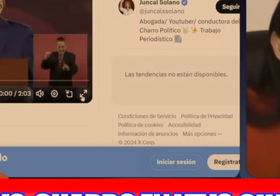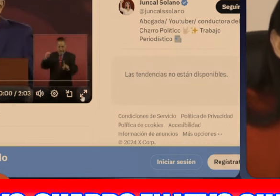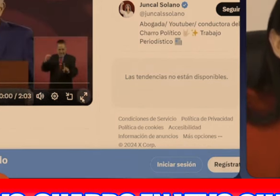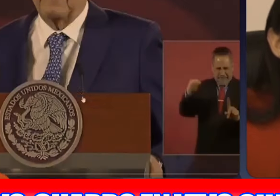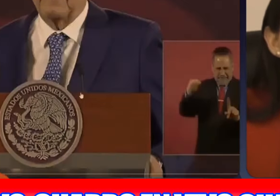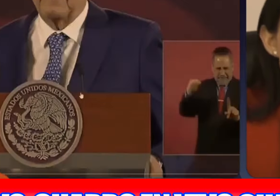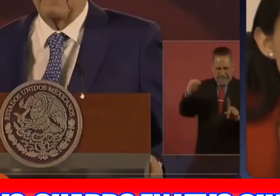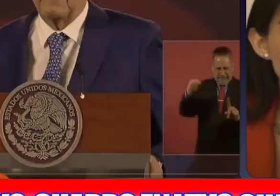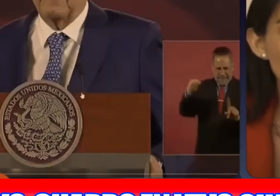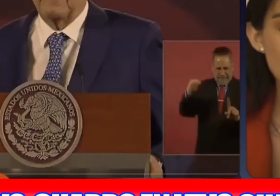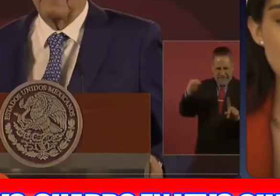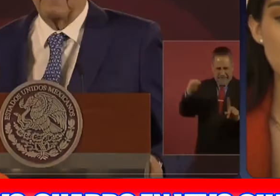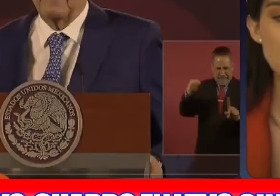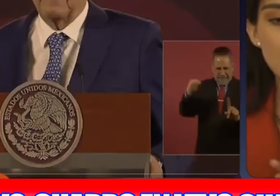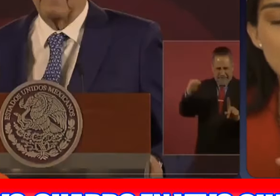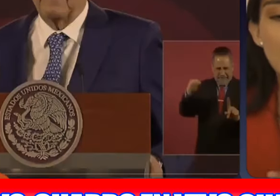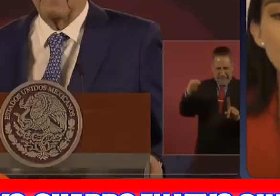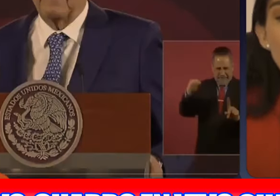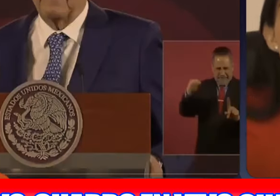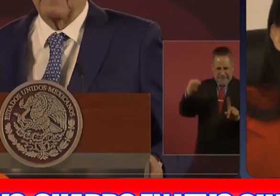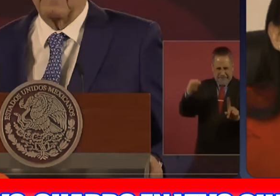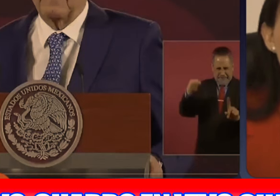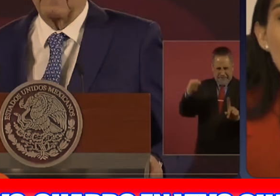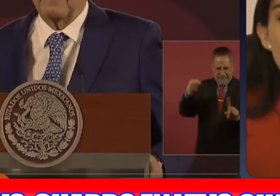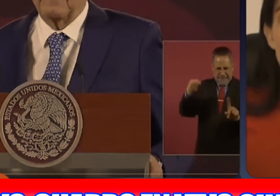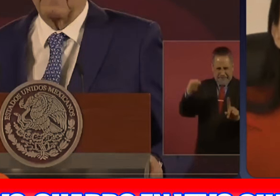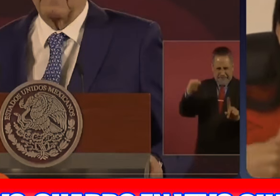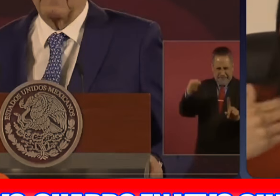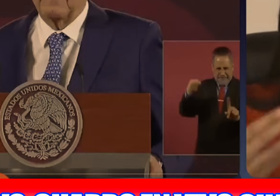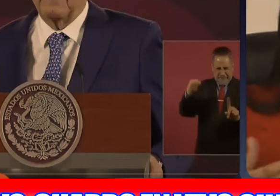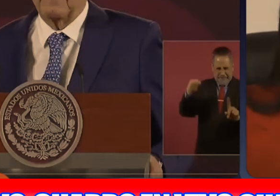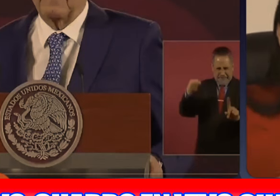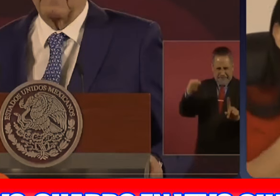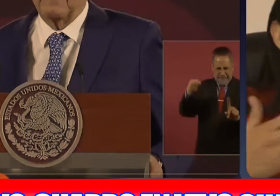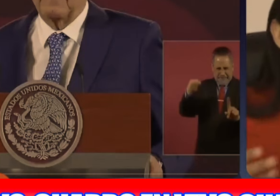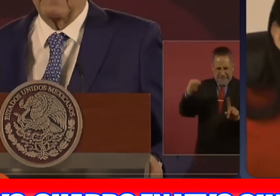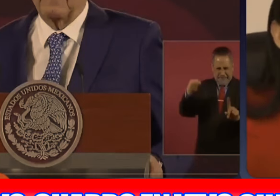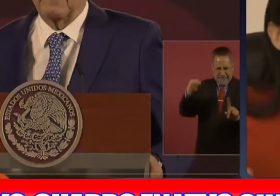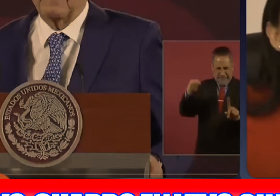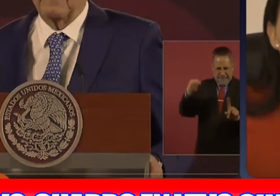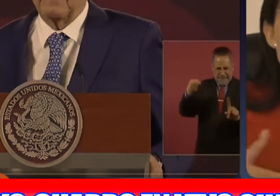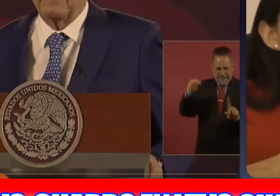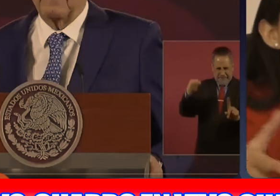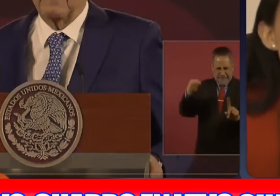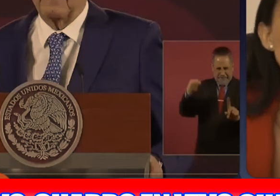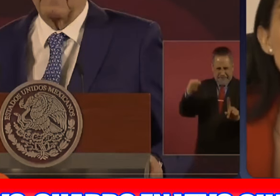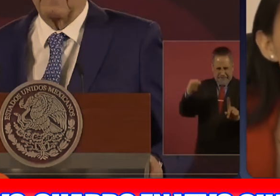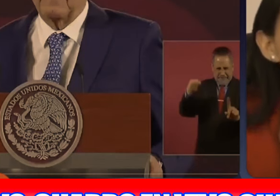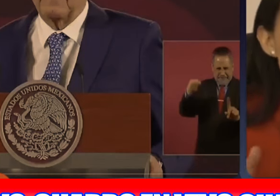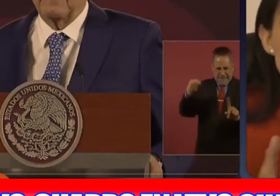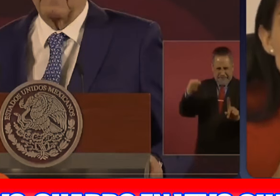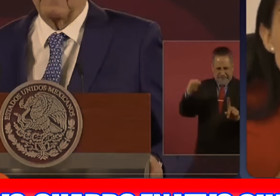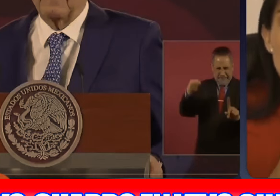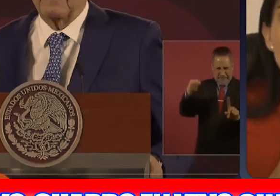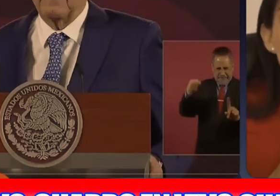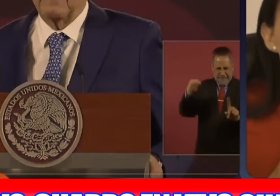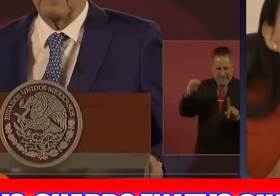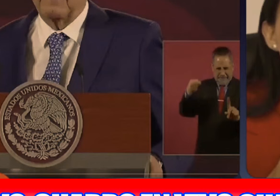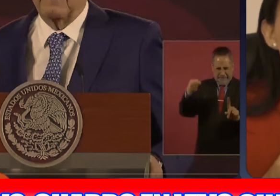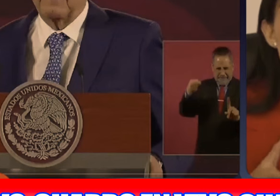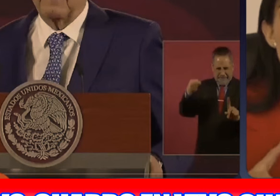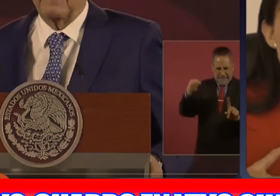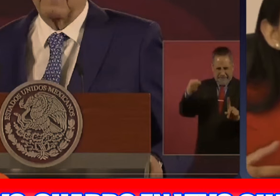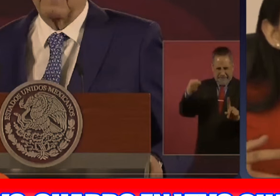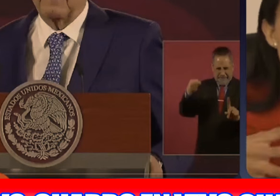Obrador abrió su conferencia mañanera, bueno, emplazando irrespetuosamente. Este es un circo, este es un